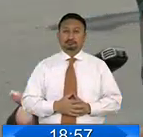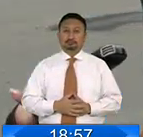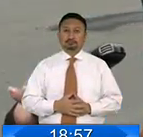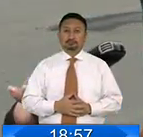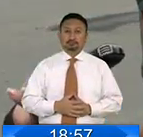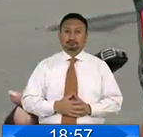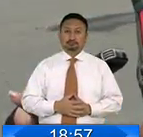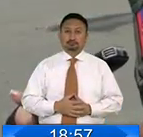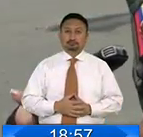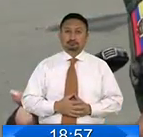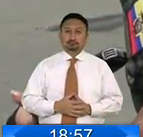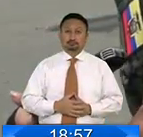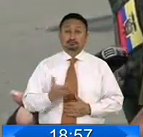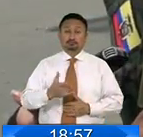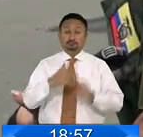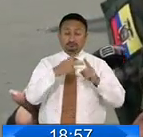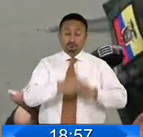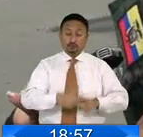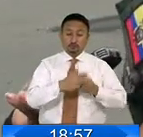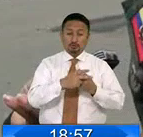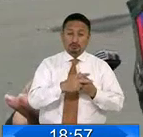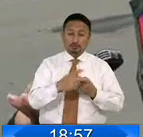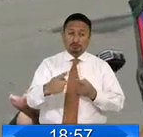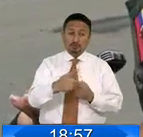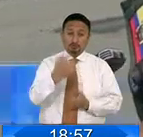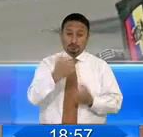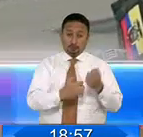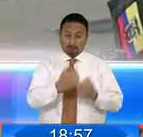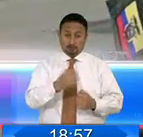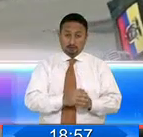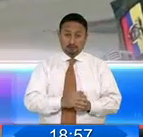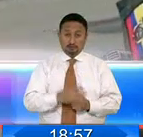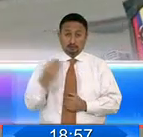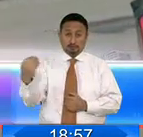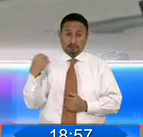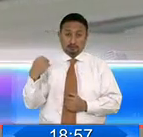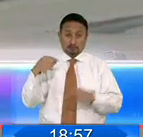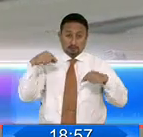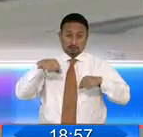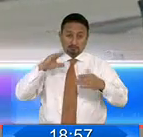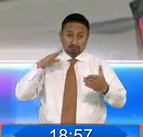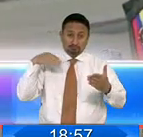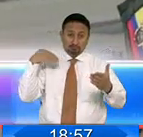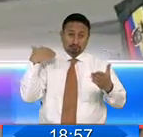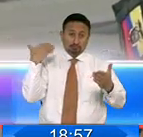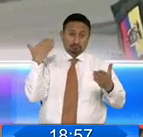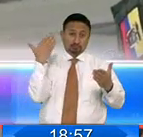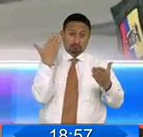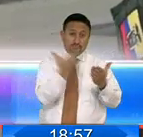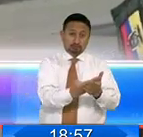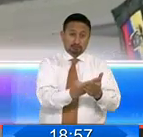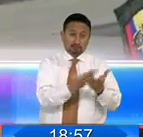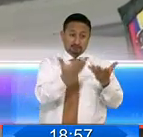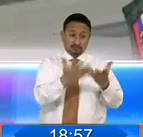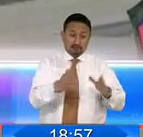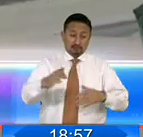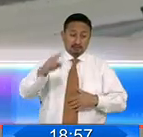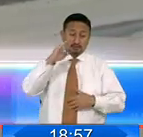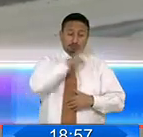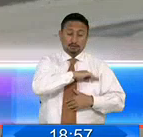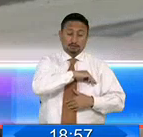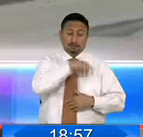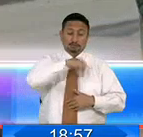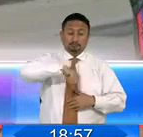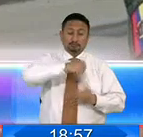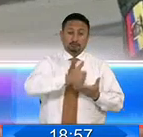momento que han iniciado estos estos incidentes en estos centros hemos recibido la misión de